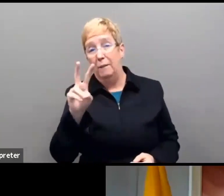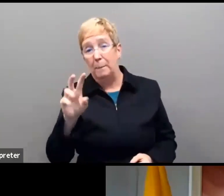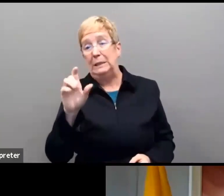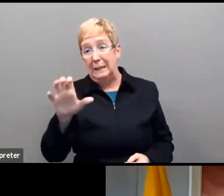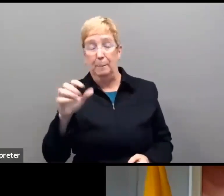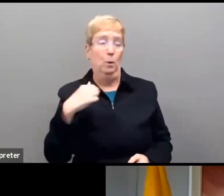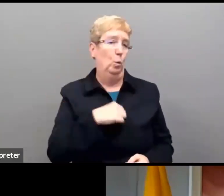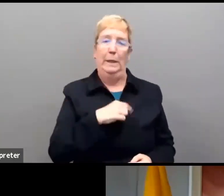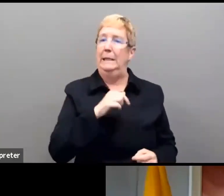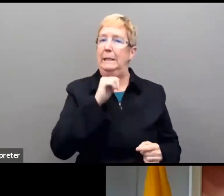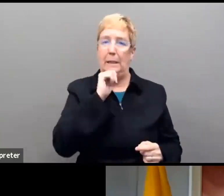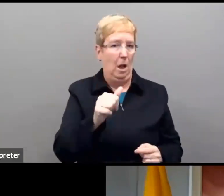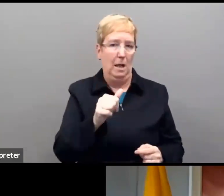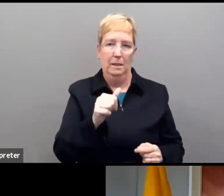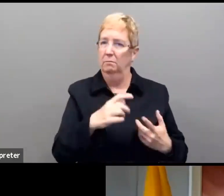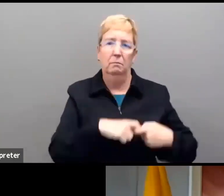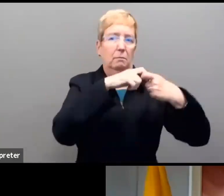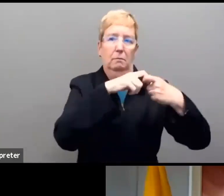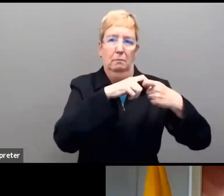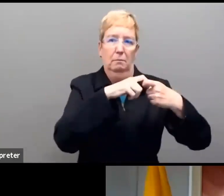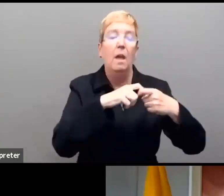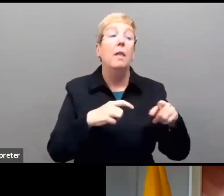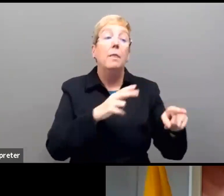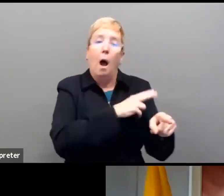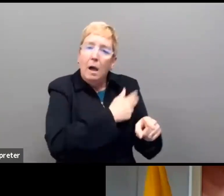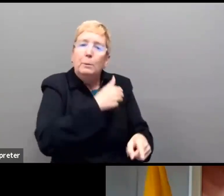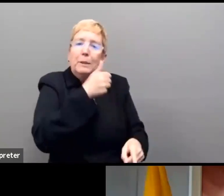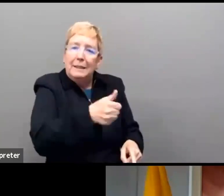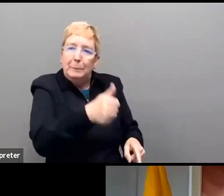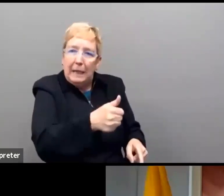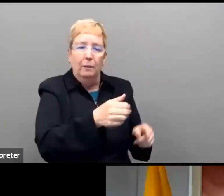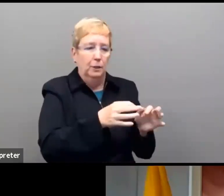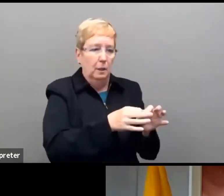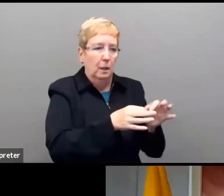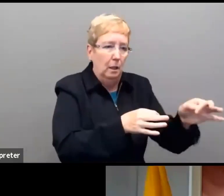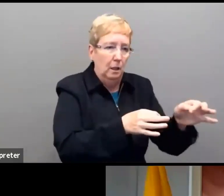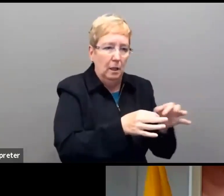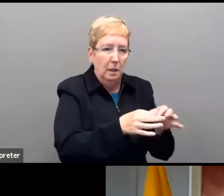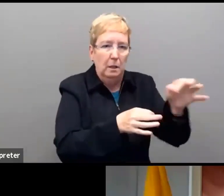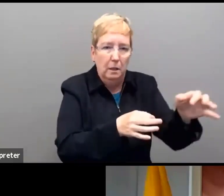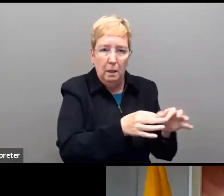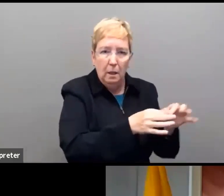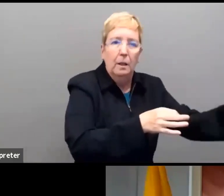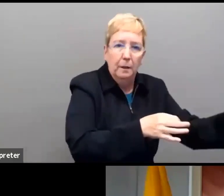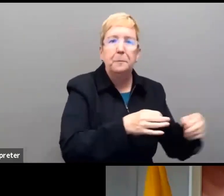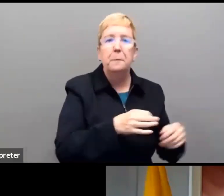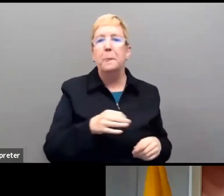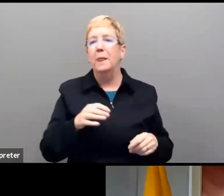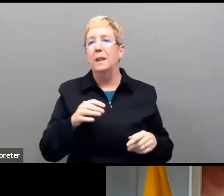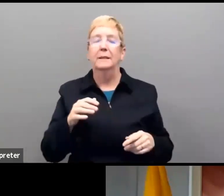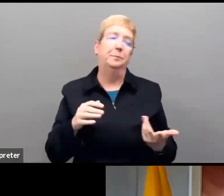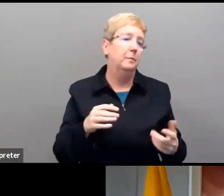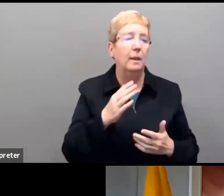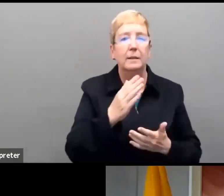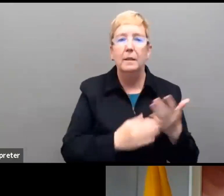luego reanudaron y luego no lo hicimos octubre, noviembre, diciembre. Los hospitales respondieron de forma